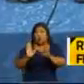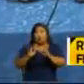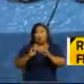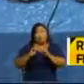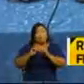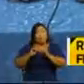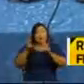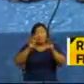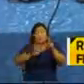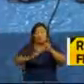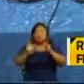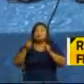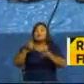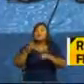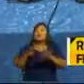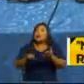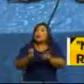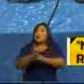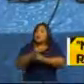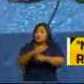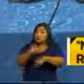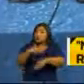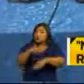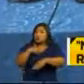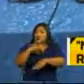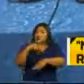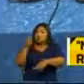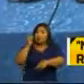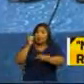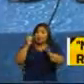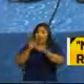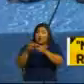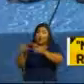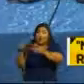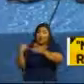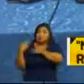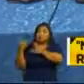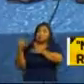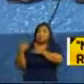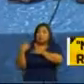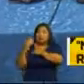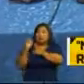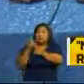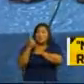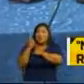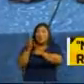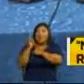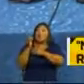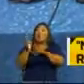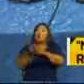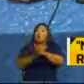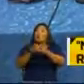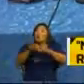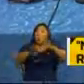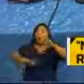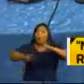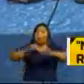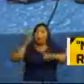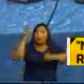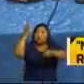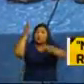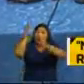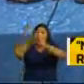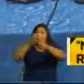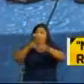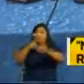investigación. Para eso nosotros como fiscalía y un ente responsable tenemos que hacer la investigación objetiva que así nos establece la